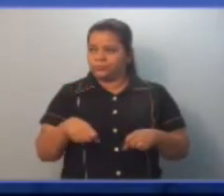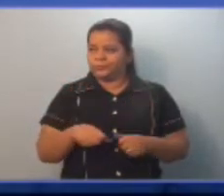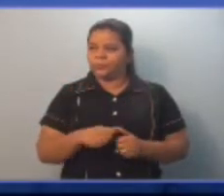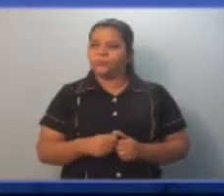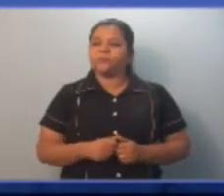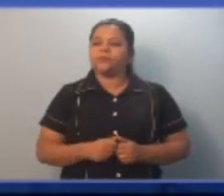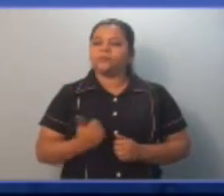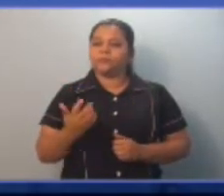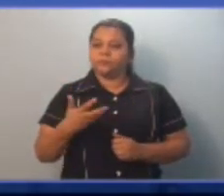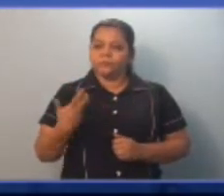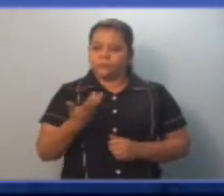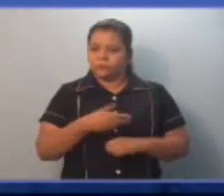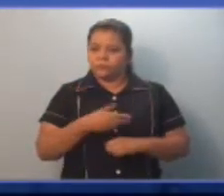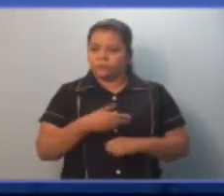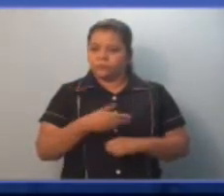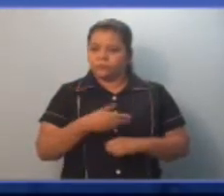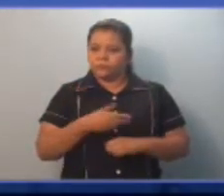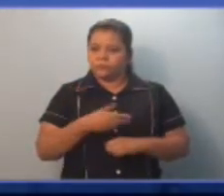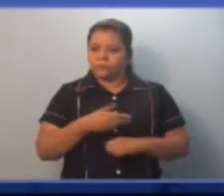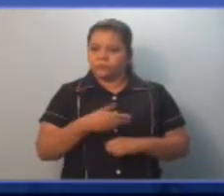de apoyarlo